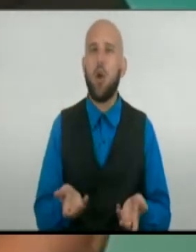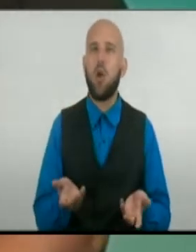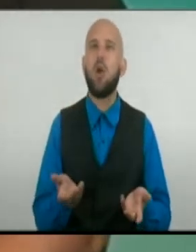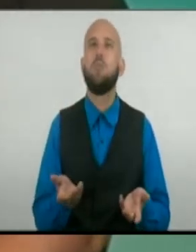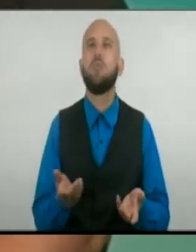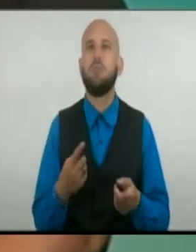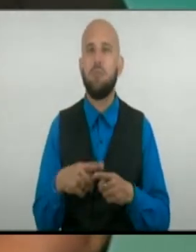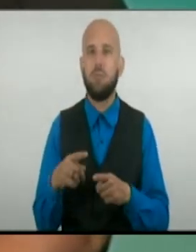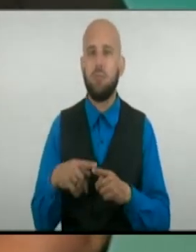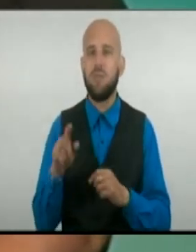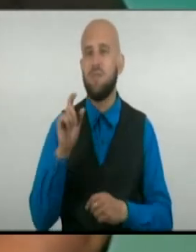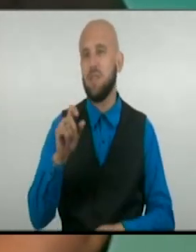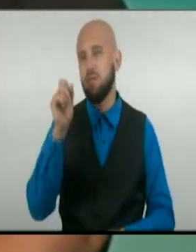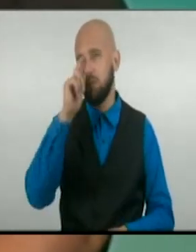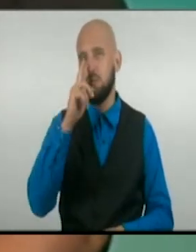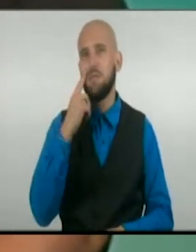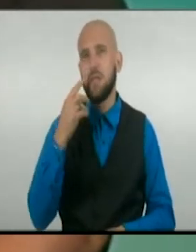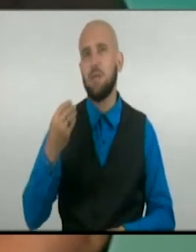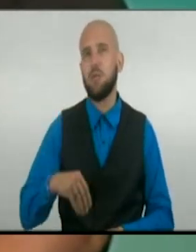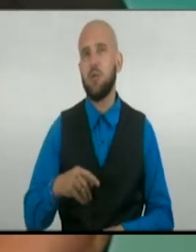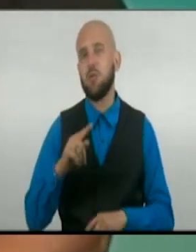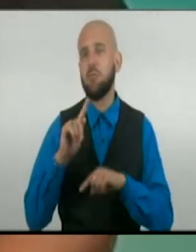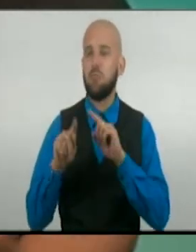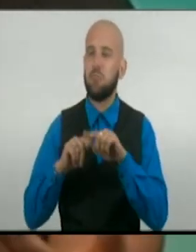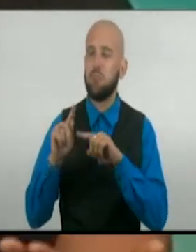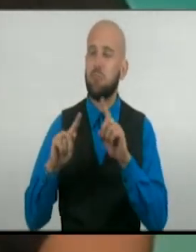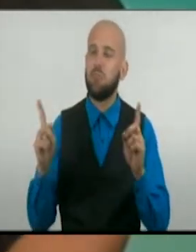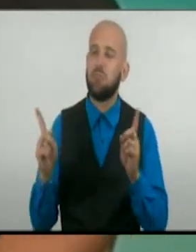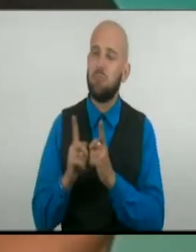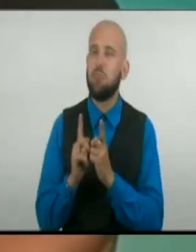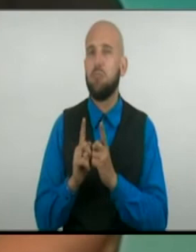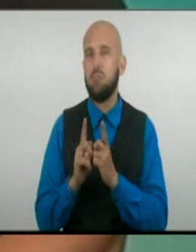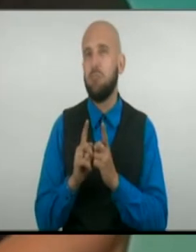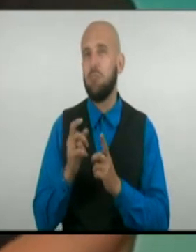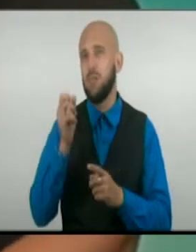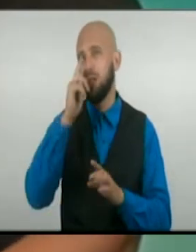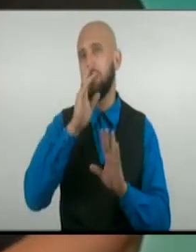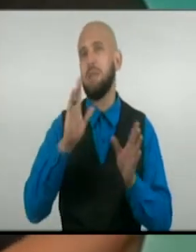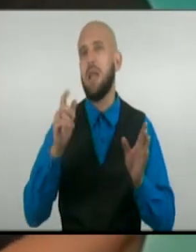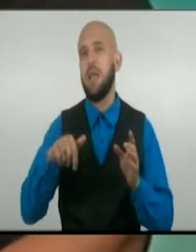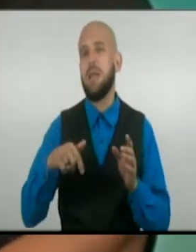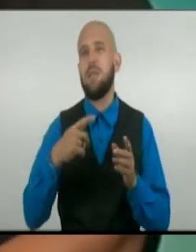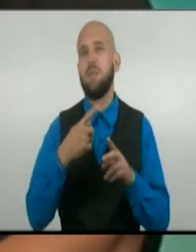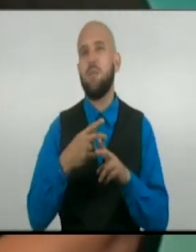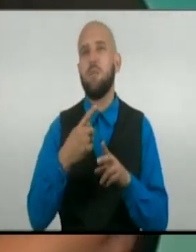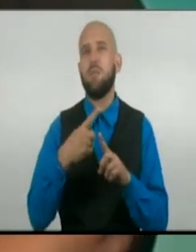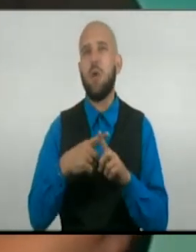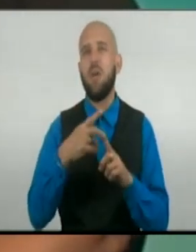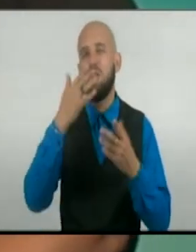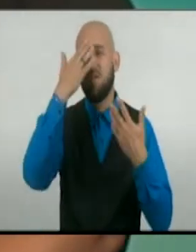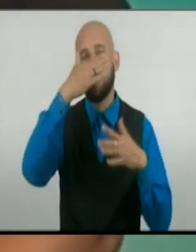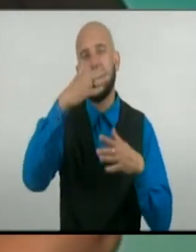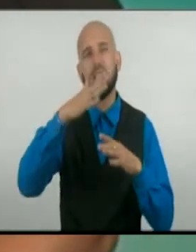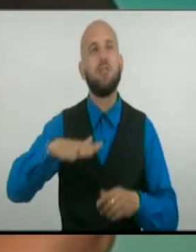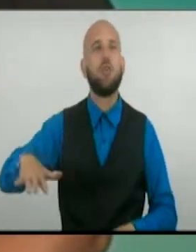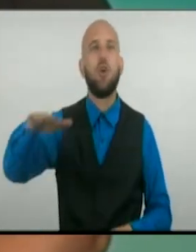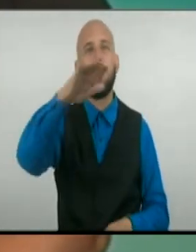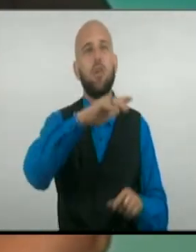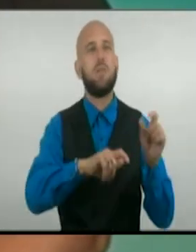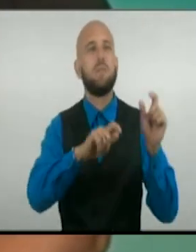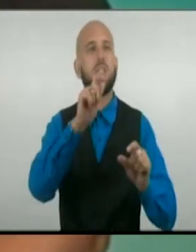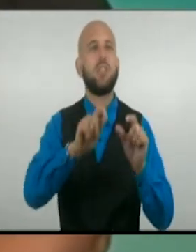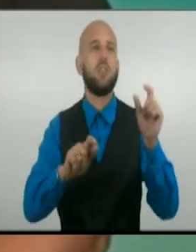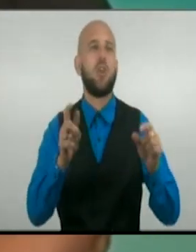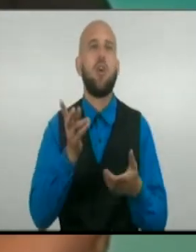ya en los minutos que restaban puedes cerrar este capítulo vamos a decir de reconocimiento a todos los